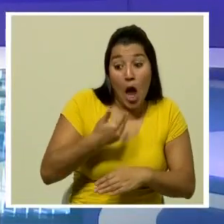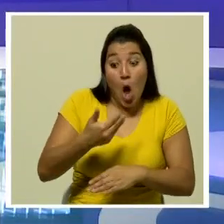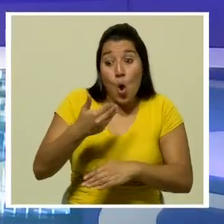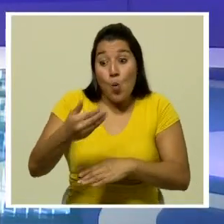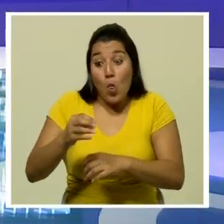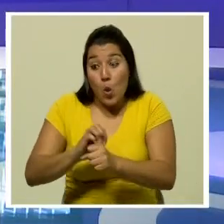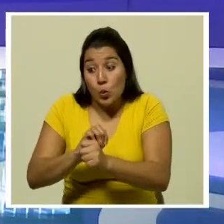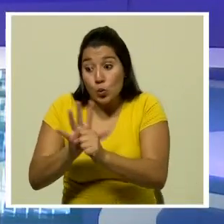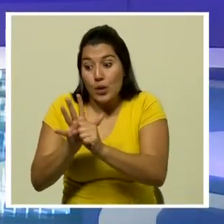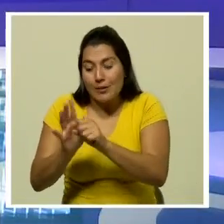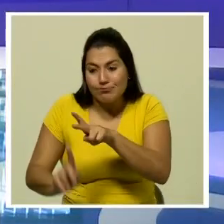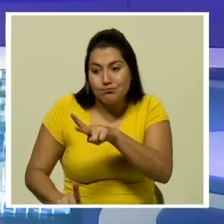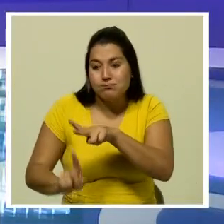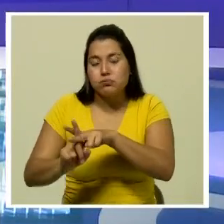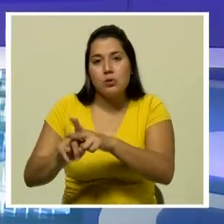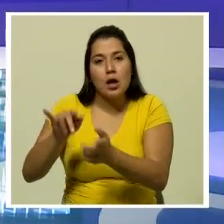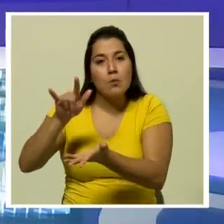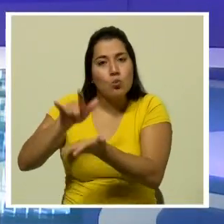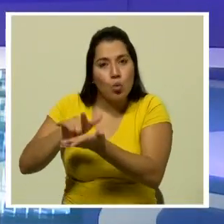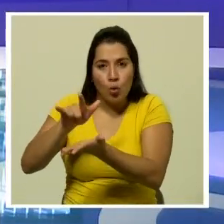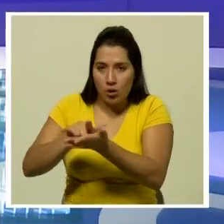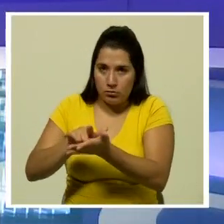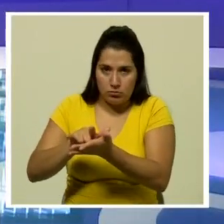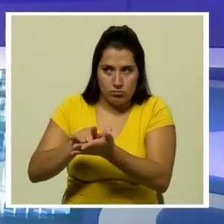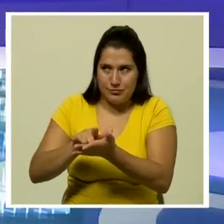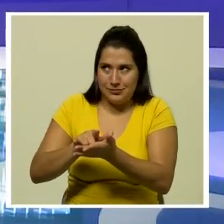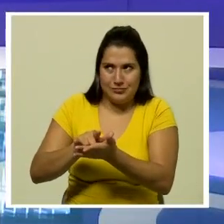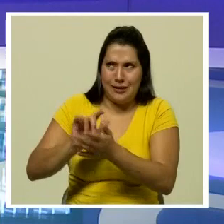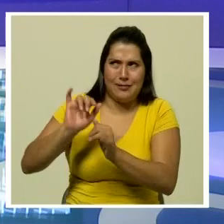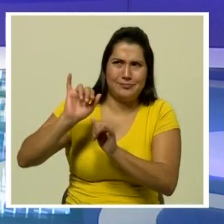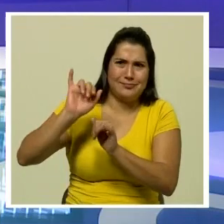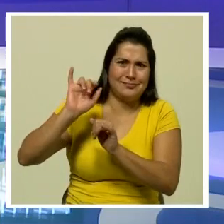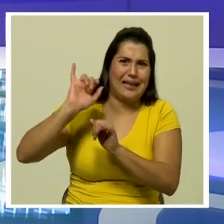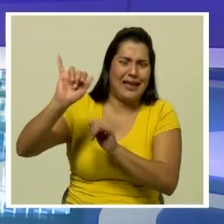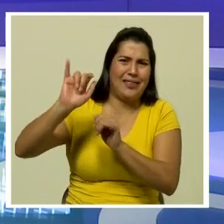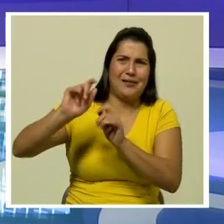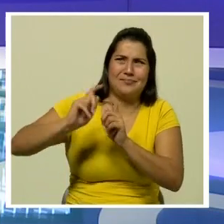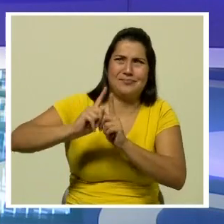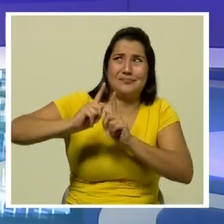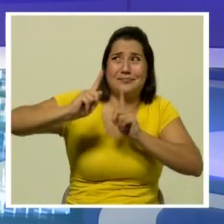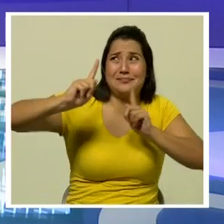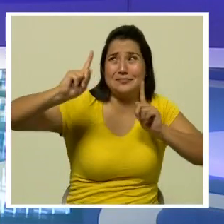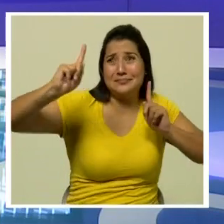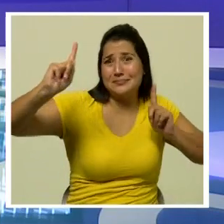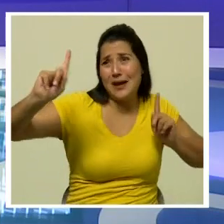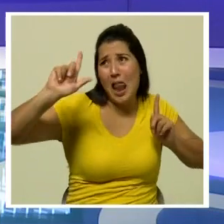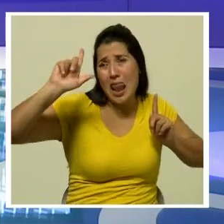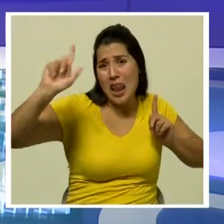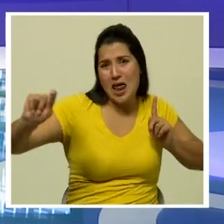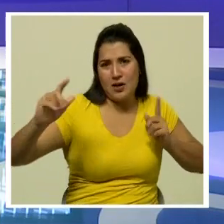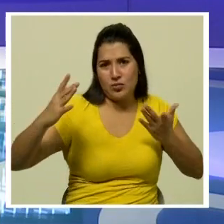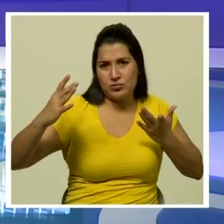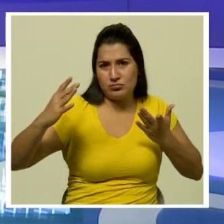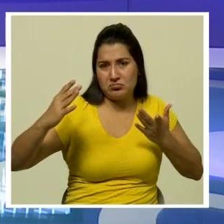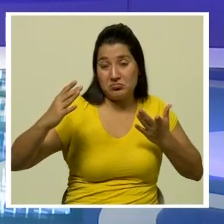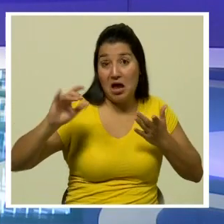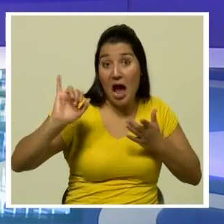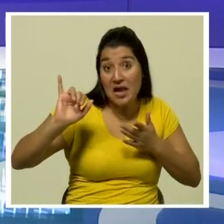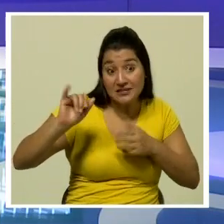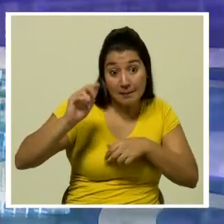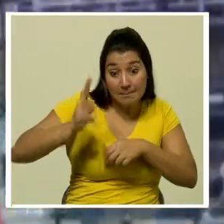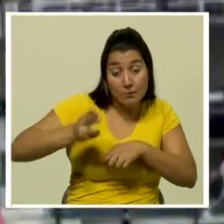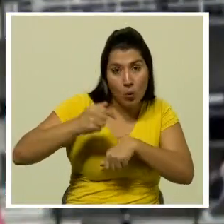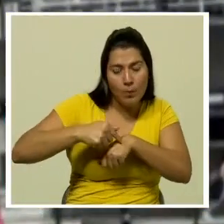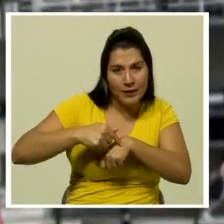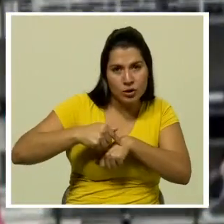que quedaba literalmente del otro lado del planeta, la gente se empezó a interesar. En un primer